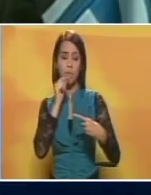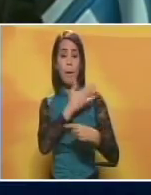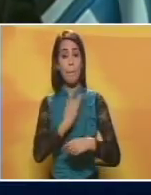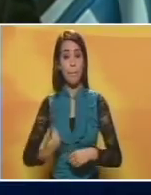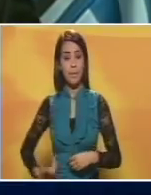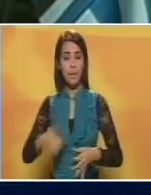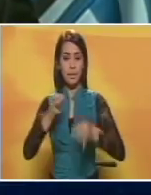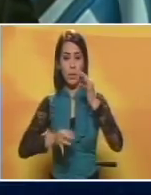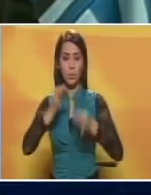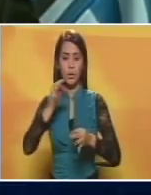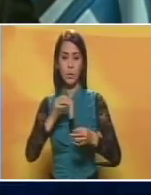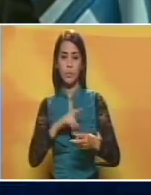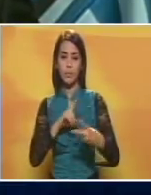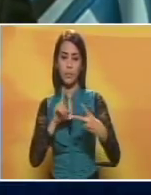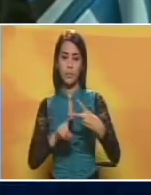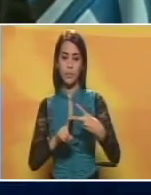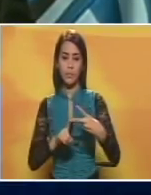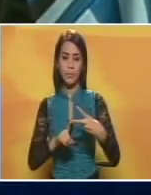presidente ejecutivo;